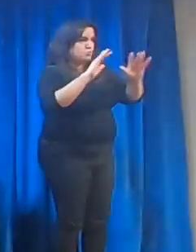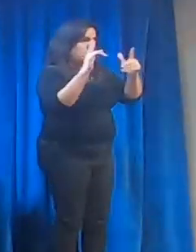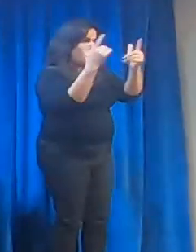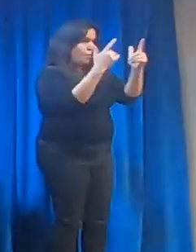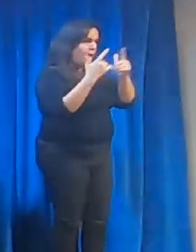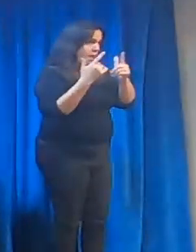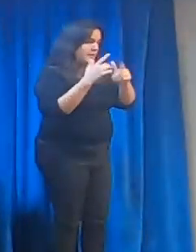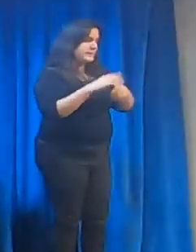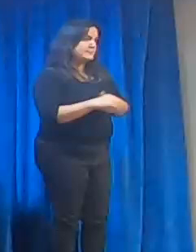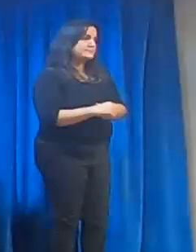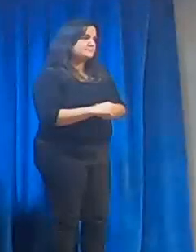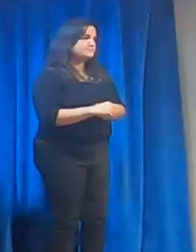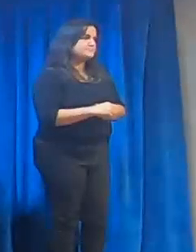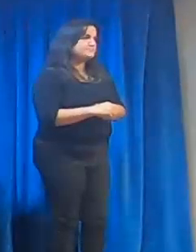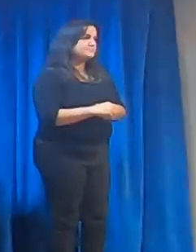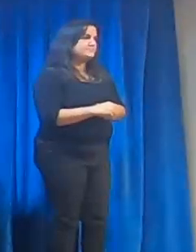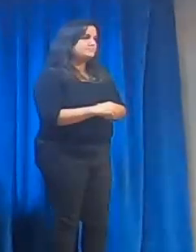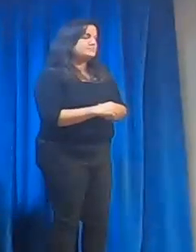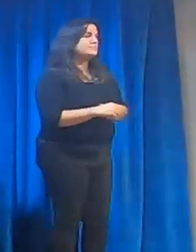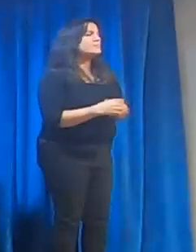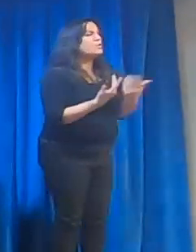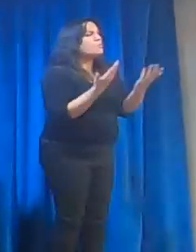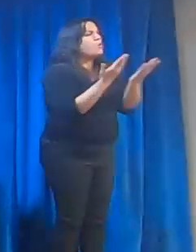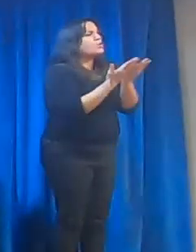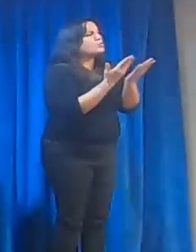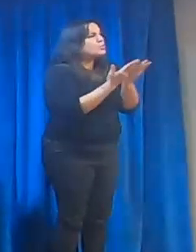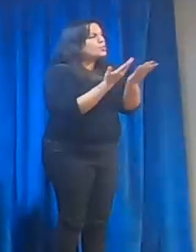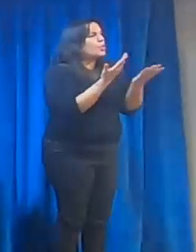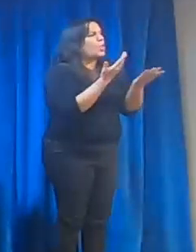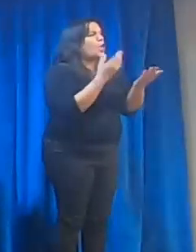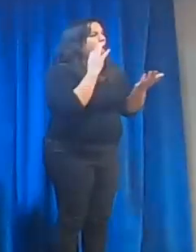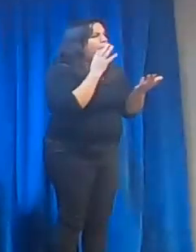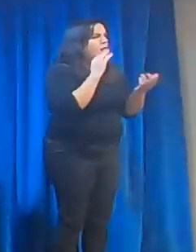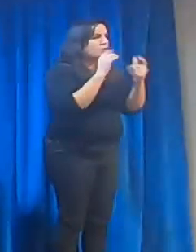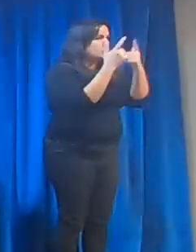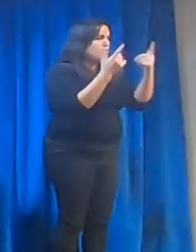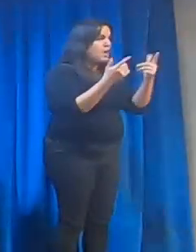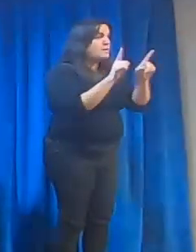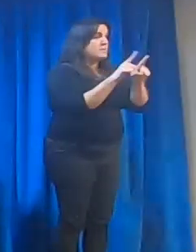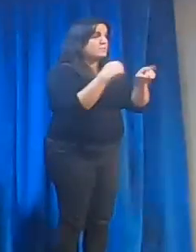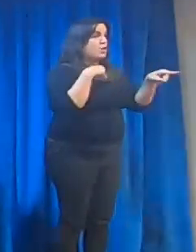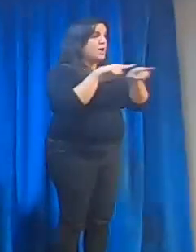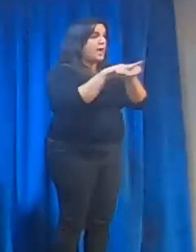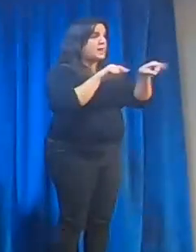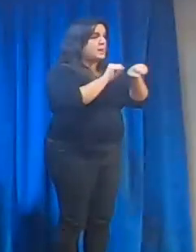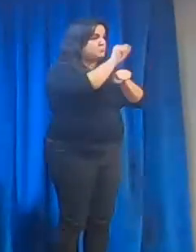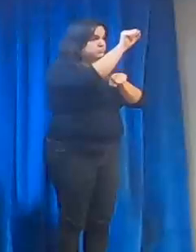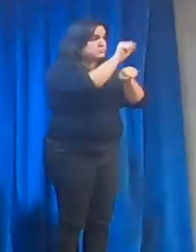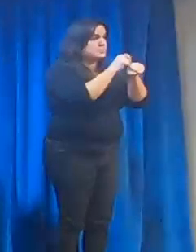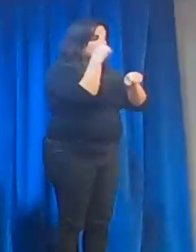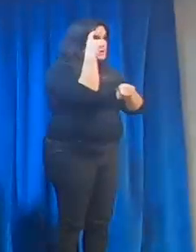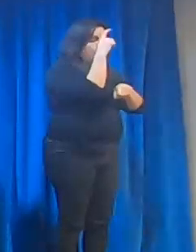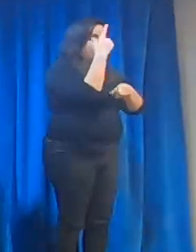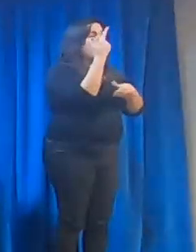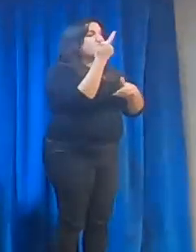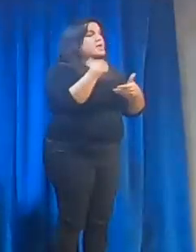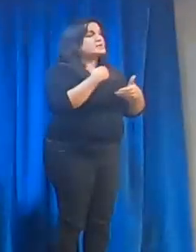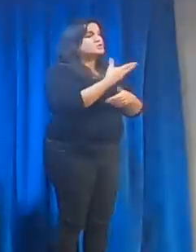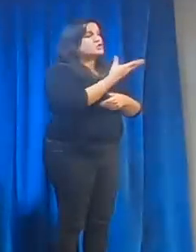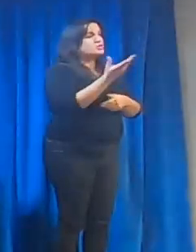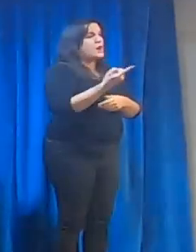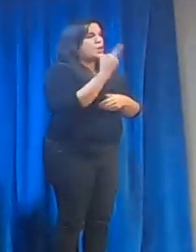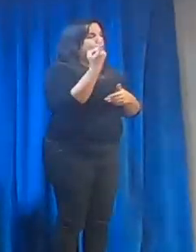niños específicamente. No hay un estudio. En la carrera que yo hice de psicología social, el tema de estudio